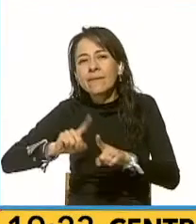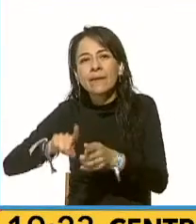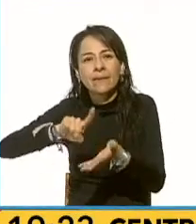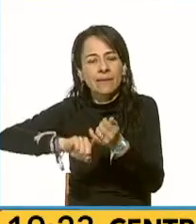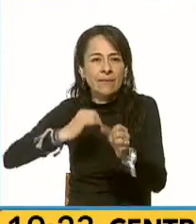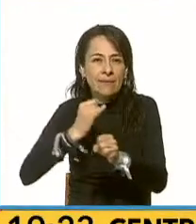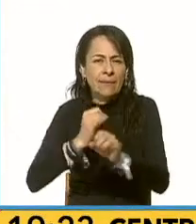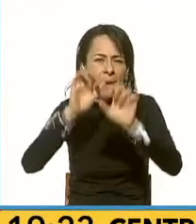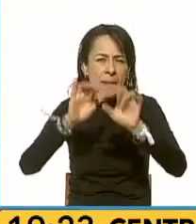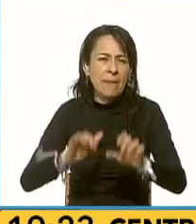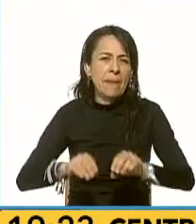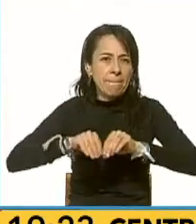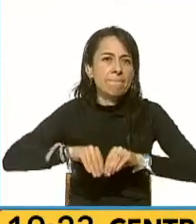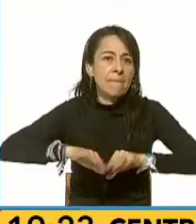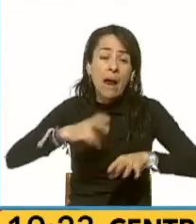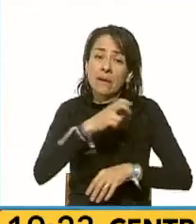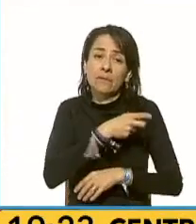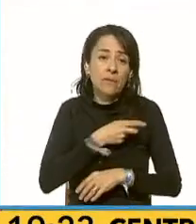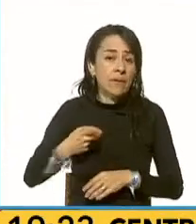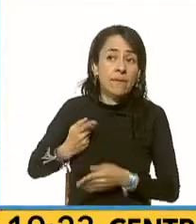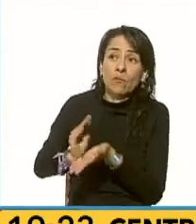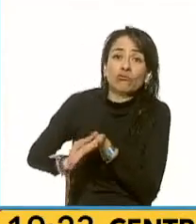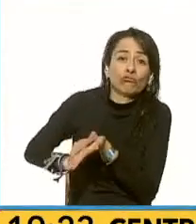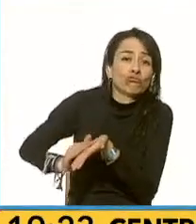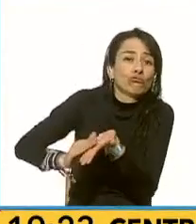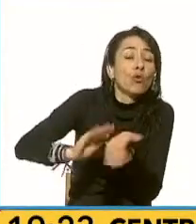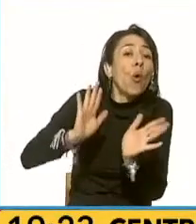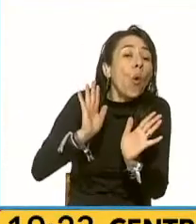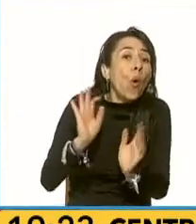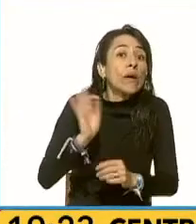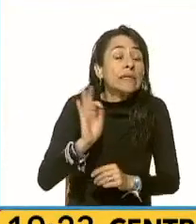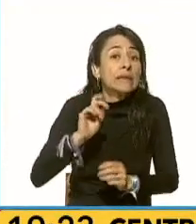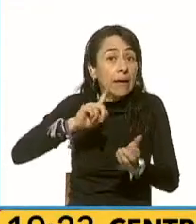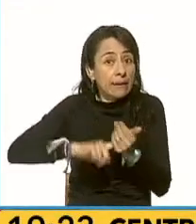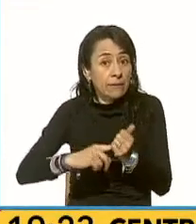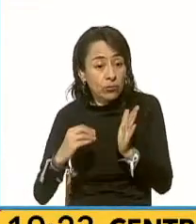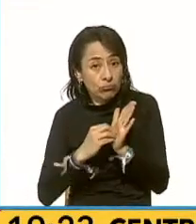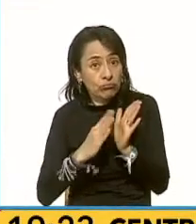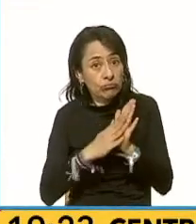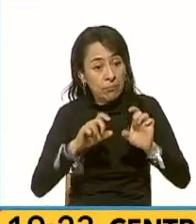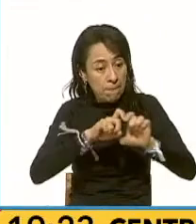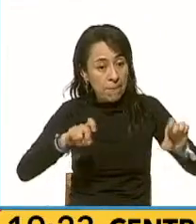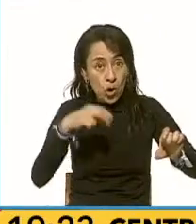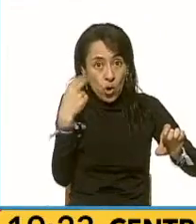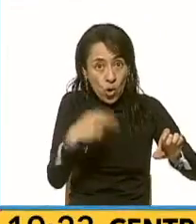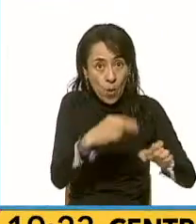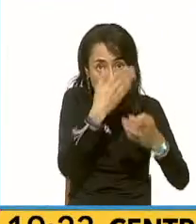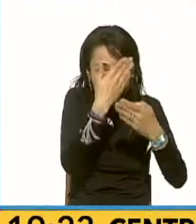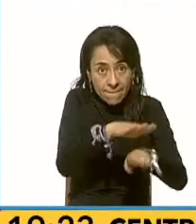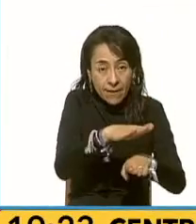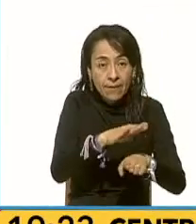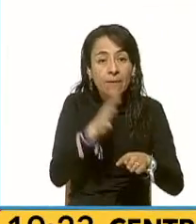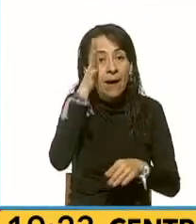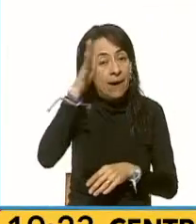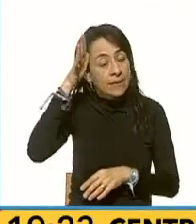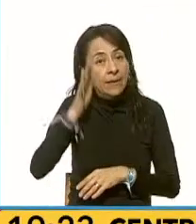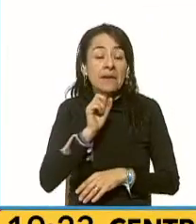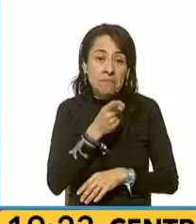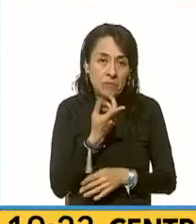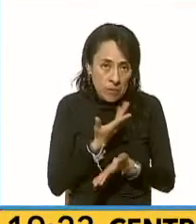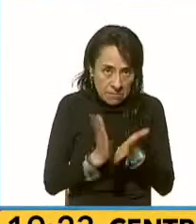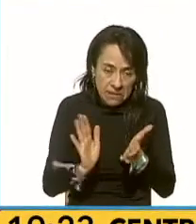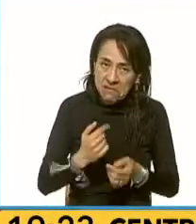o que en los que hubiéramos mencionado a Banco Azteca, y que también pues ya no